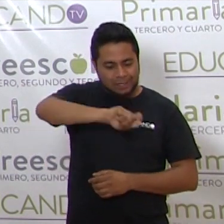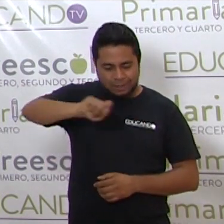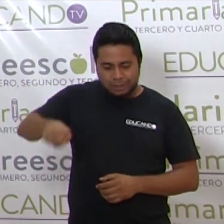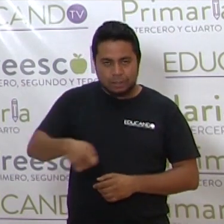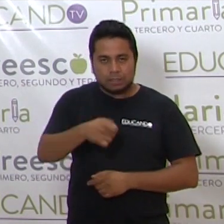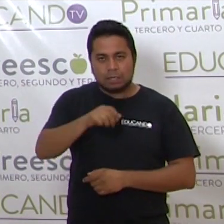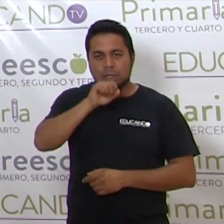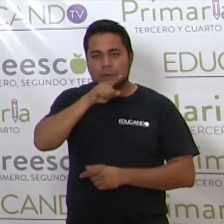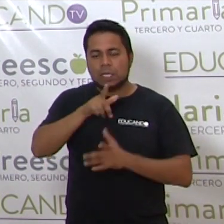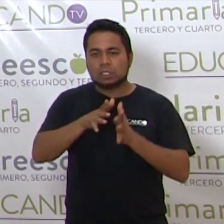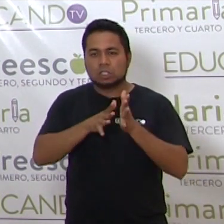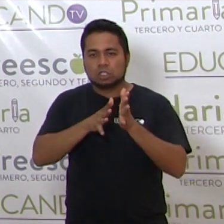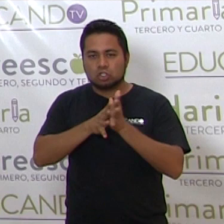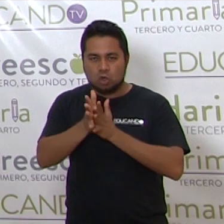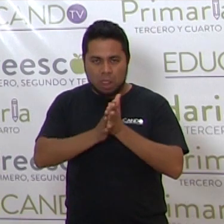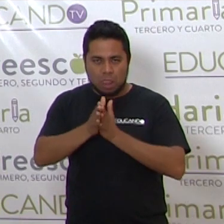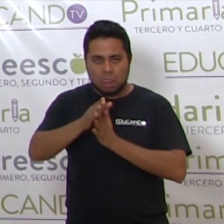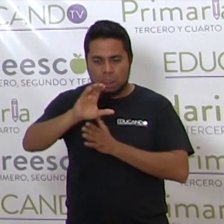y chocolate